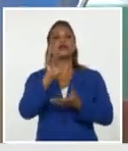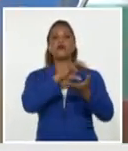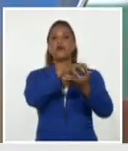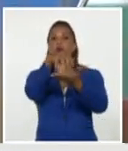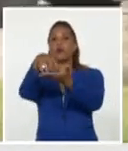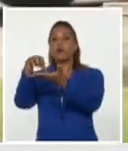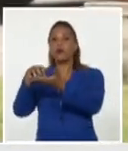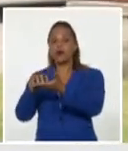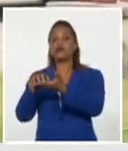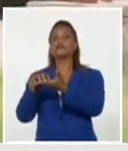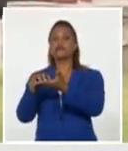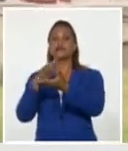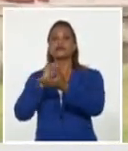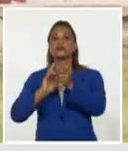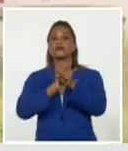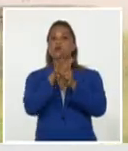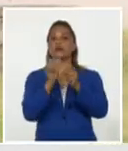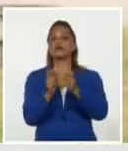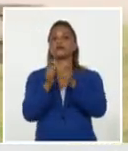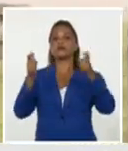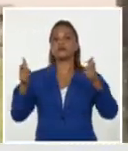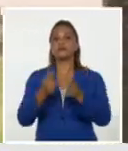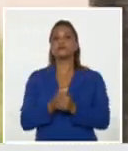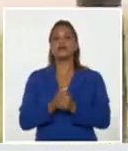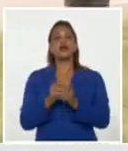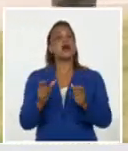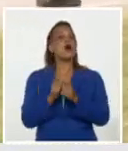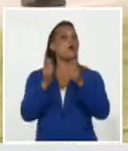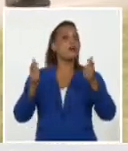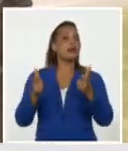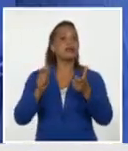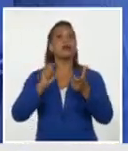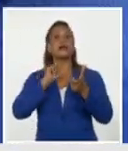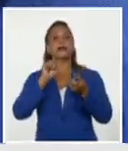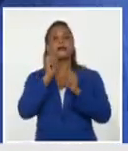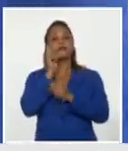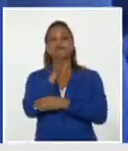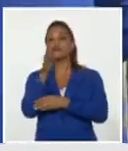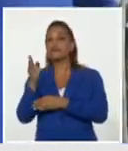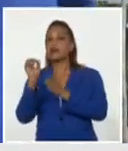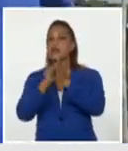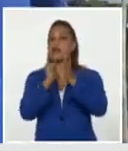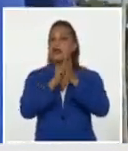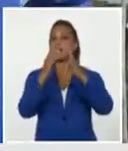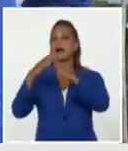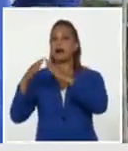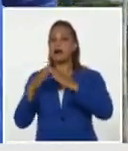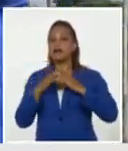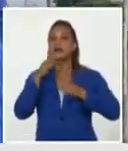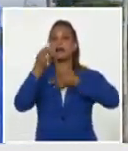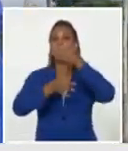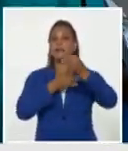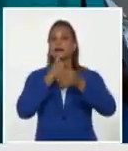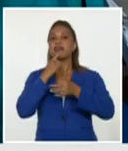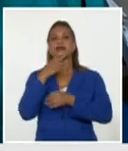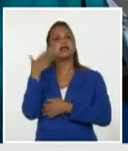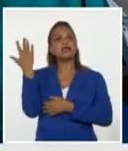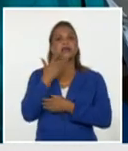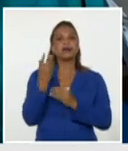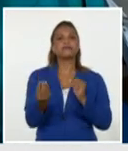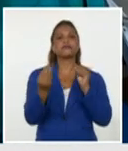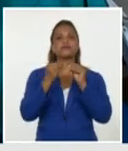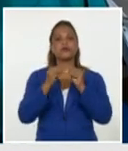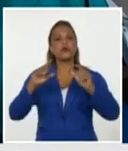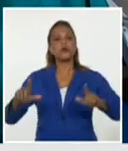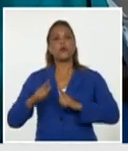del evento. Incrementar las pesquisas activas en esa demarcación, posibilitar la declaración de sospechosos y contactos, cumplir las